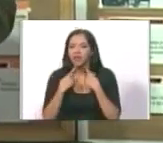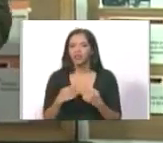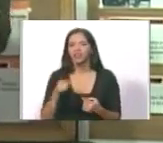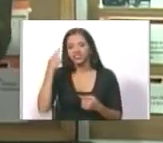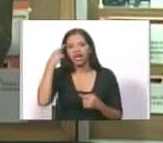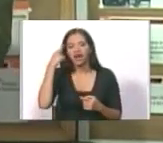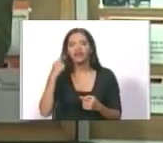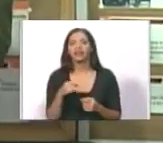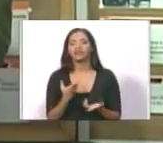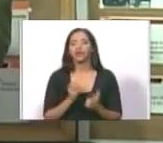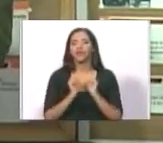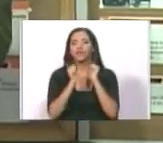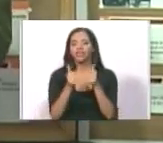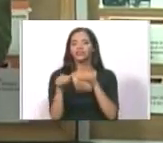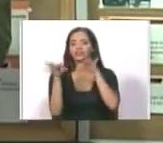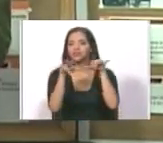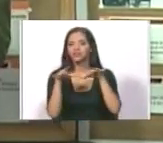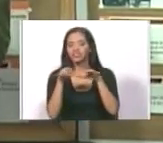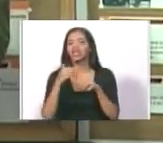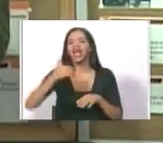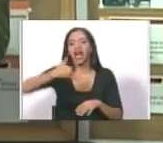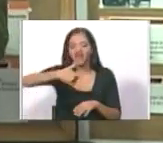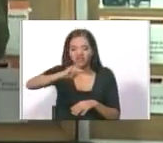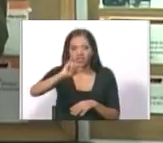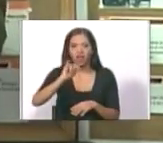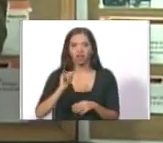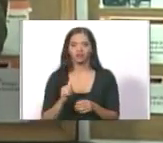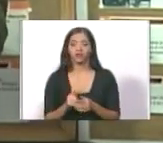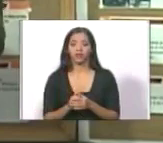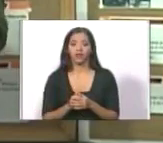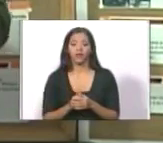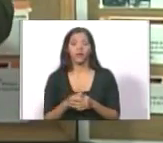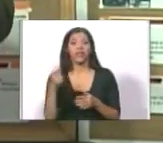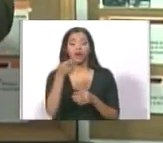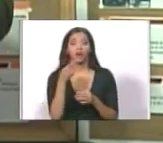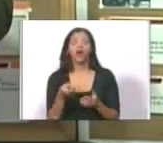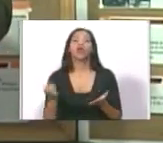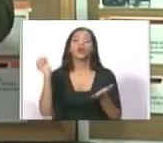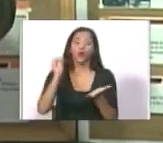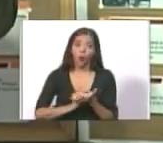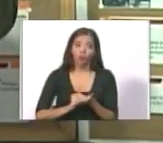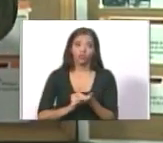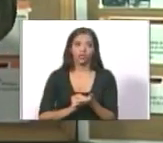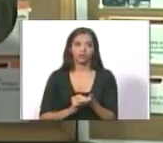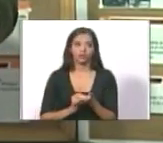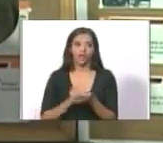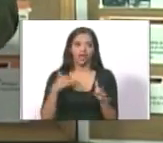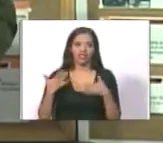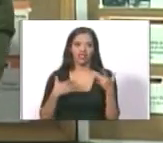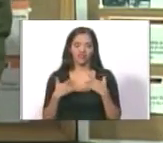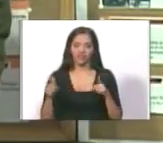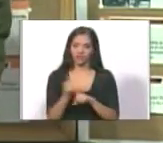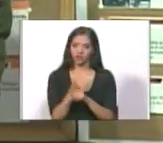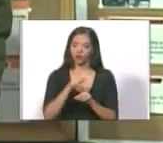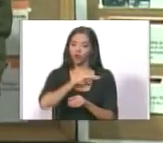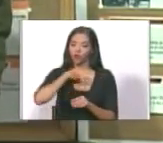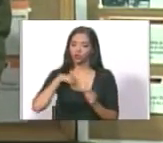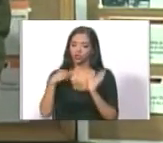saben que son piezas de la conspiración que había para intentar otra acción violenta contra nuestro